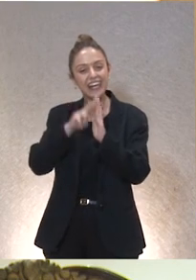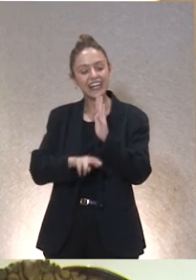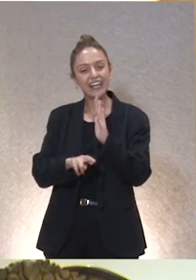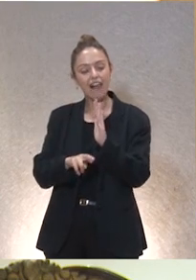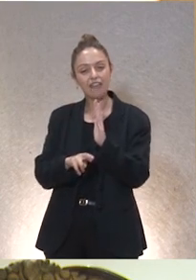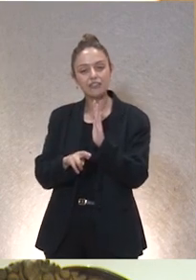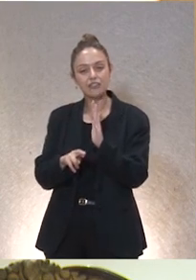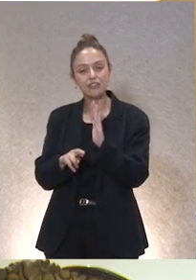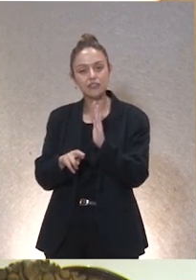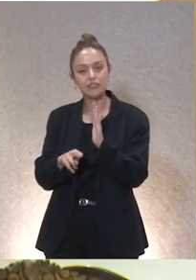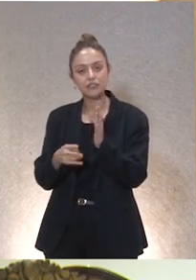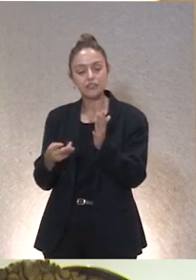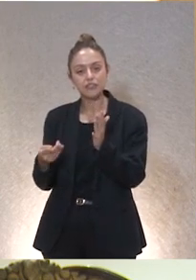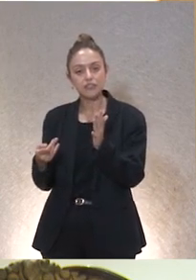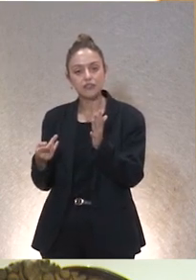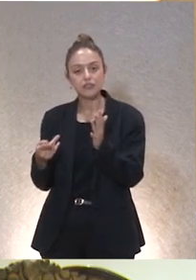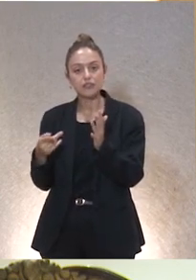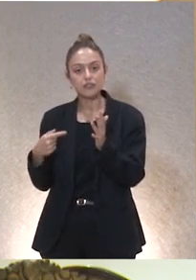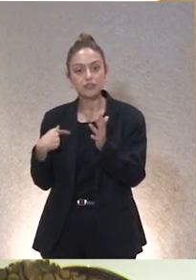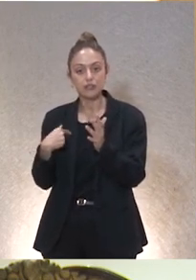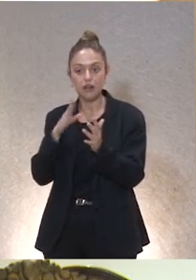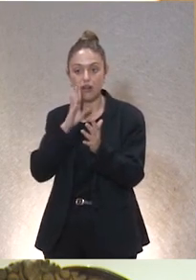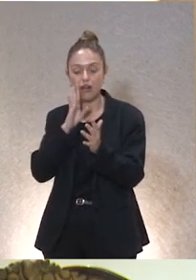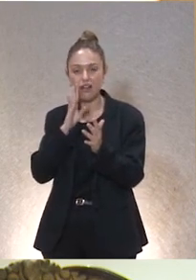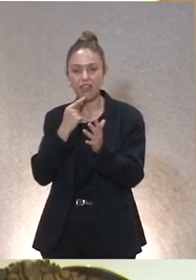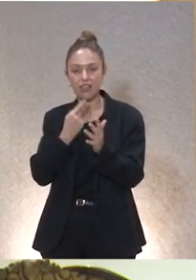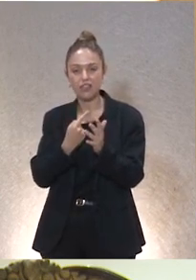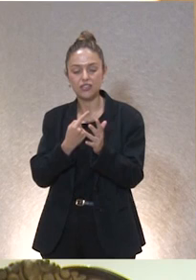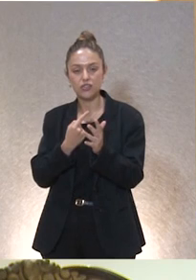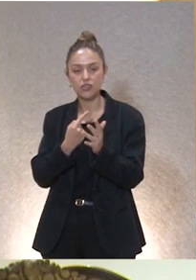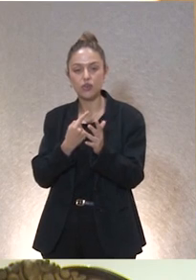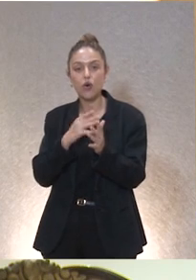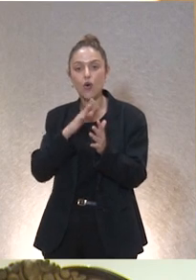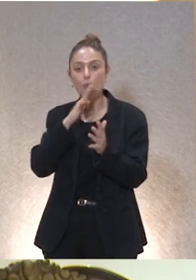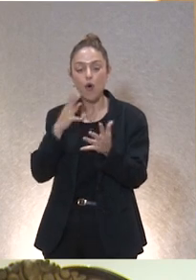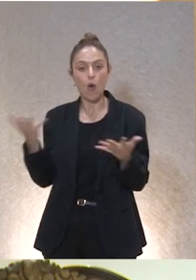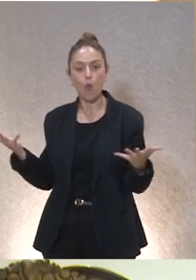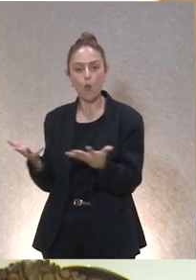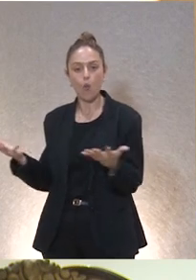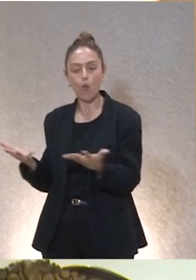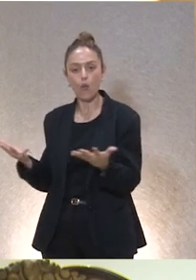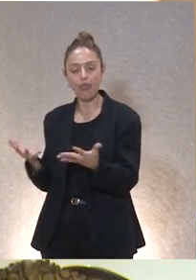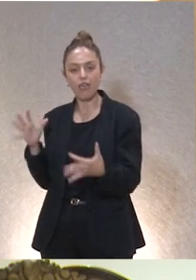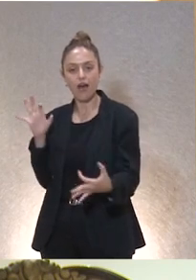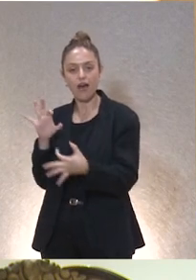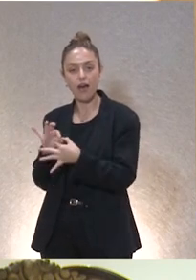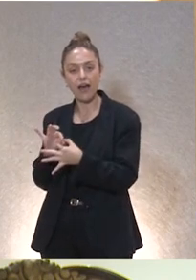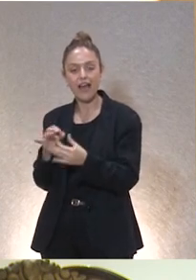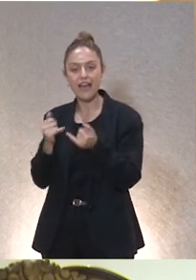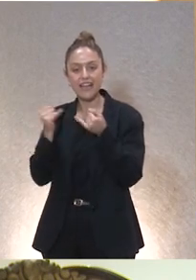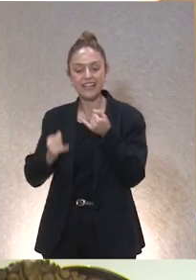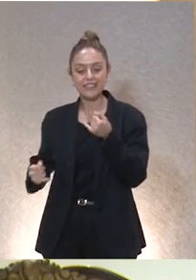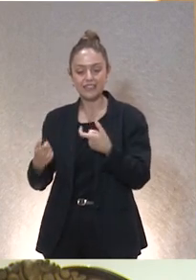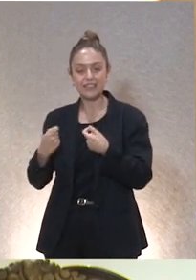antes a esa les artis a la que me refería aparcada por otras urgencias que tienen que ver con la crisis del